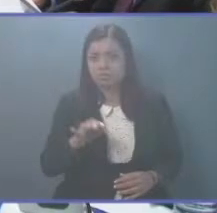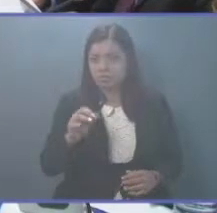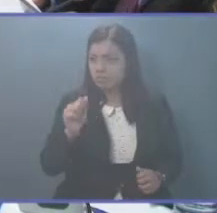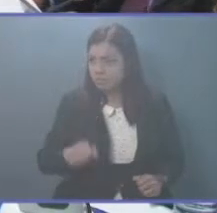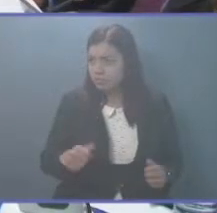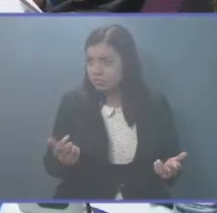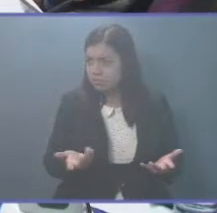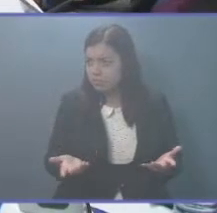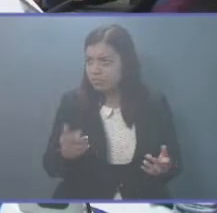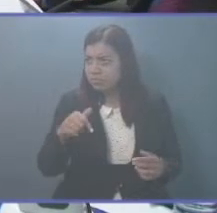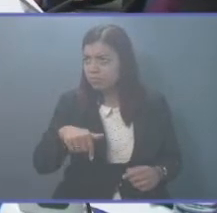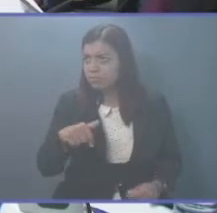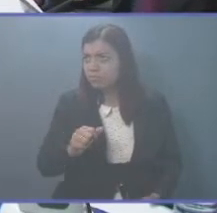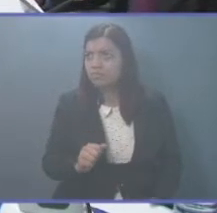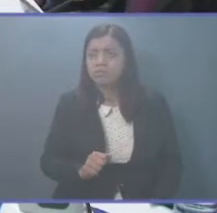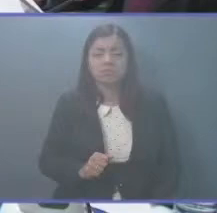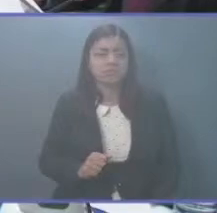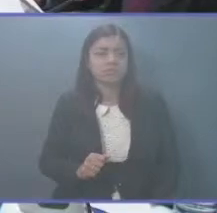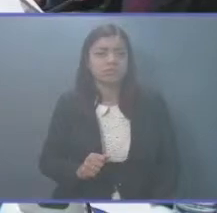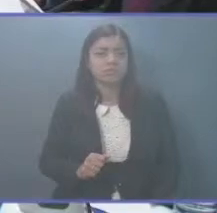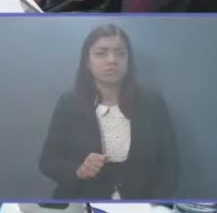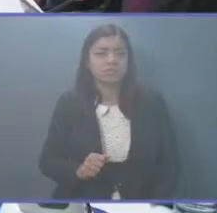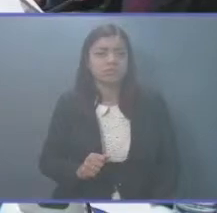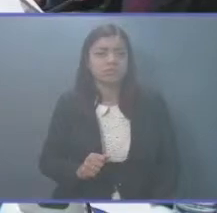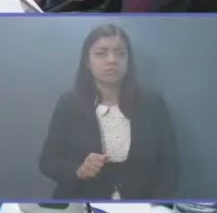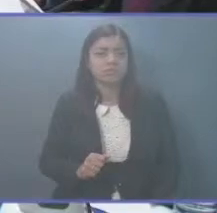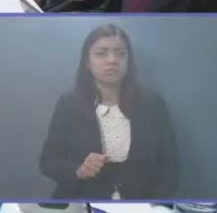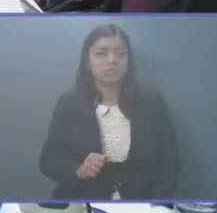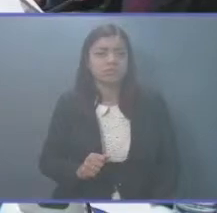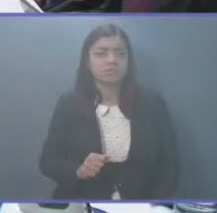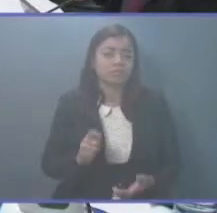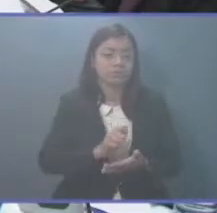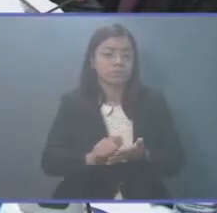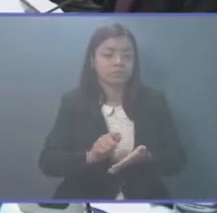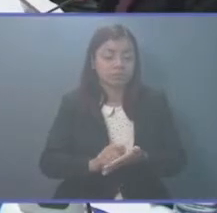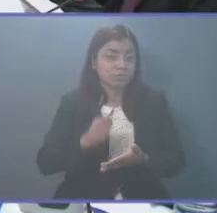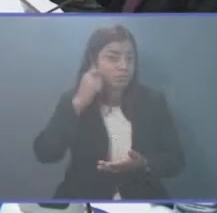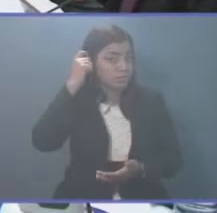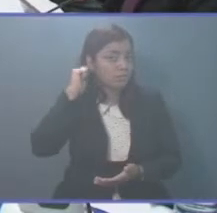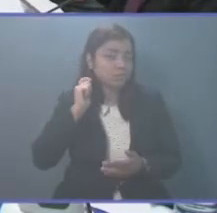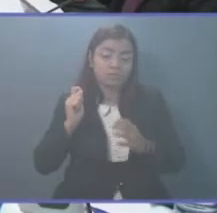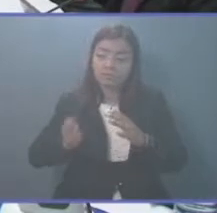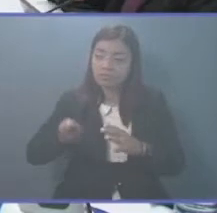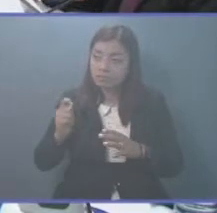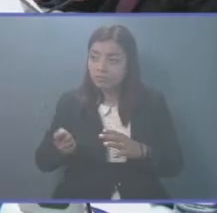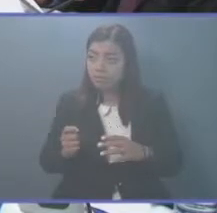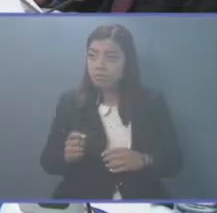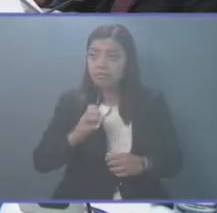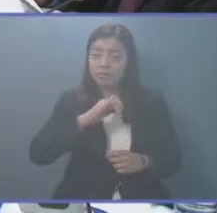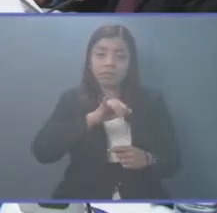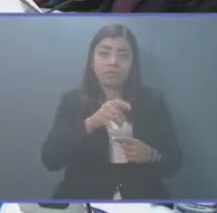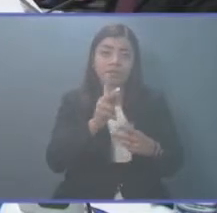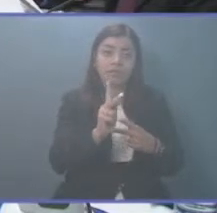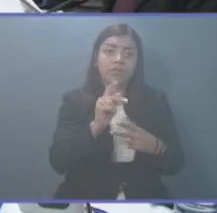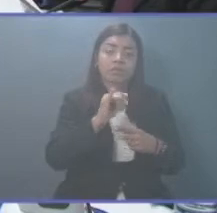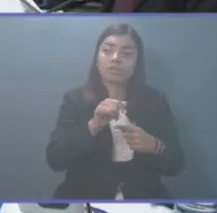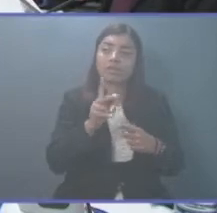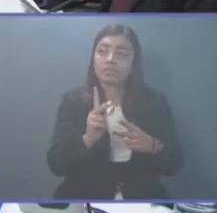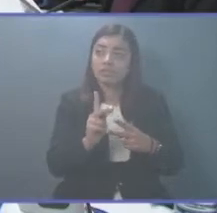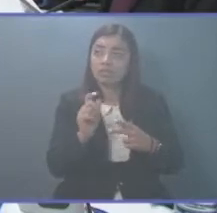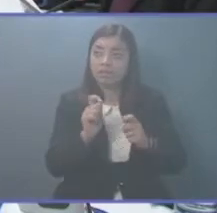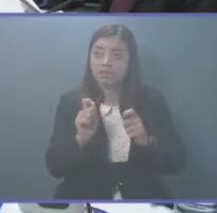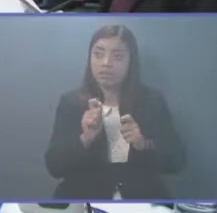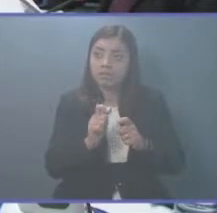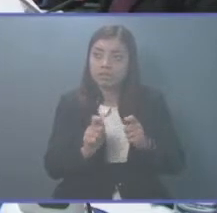hacer ahorita, si quieren. Sería práctico. Ahorita ya tomó nota del técnico, porque usted hay cosas que hay que